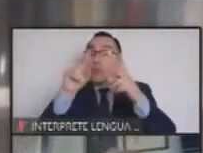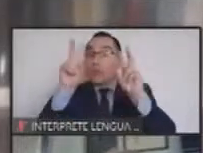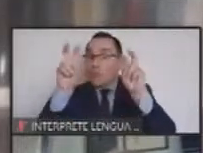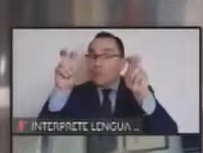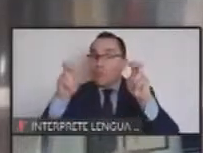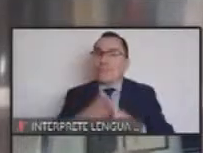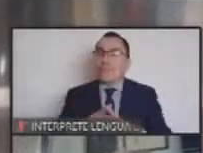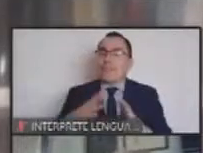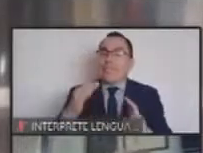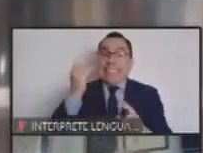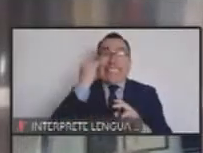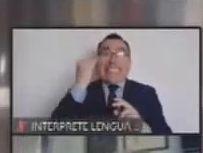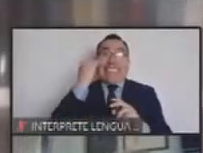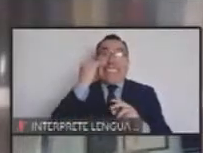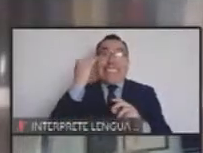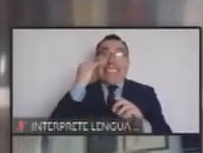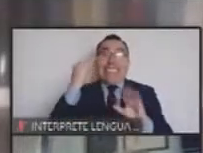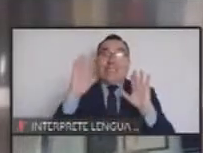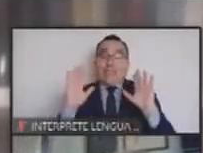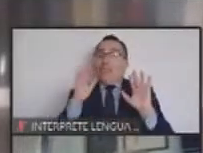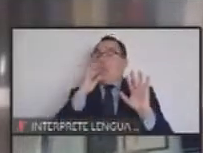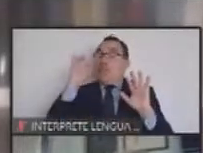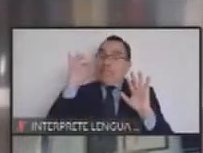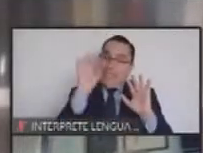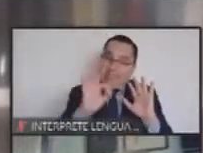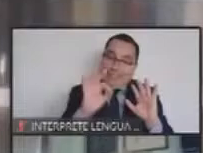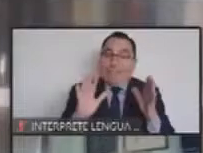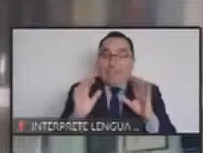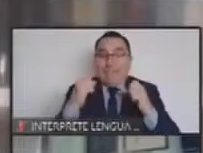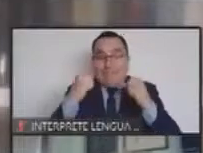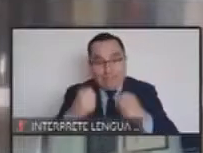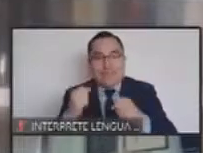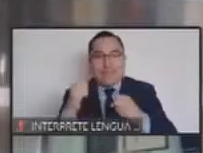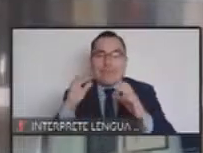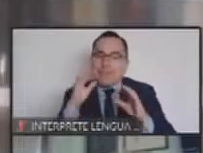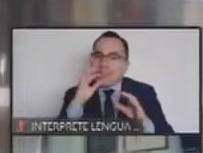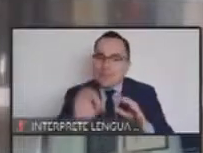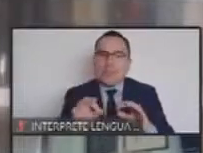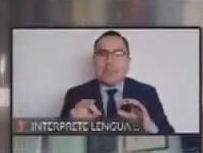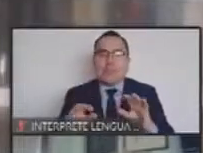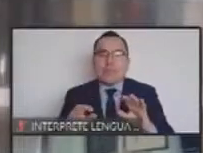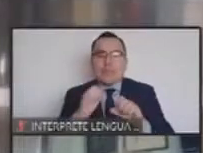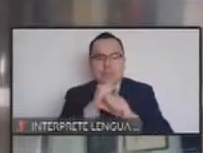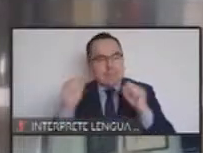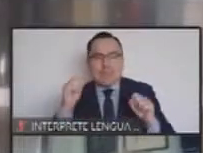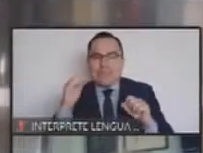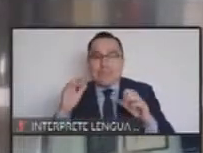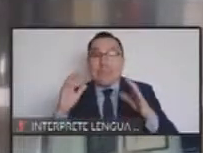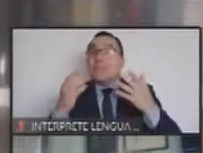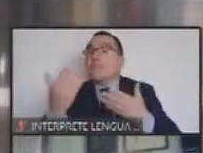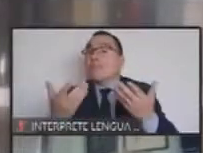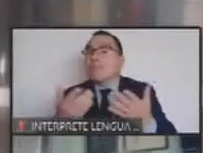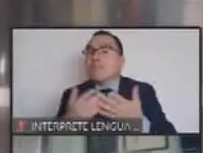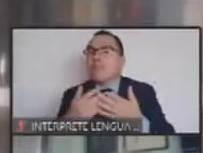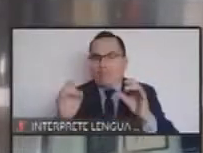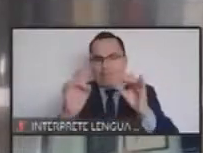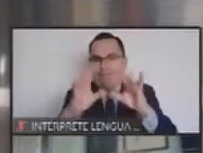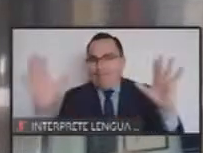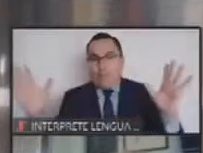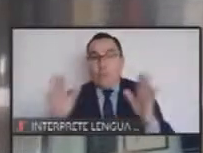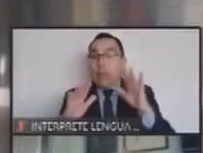casi inevitable, y que es que muchas veces estos escándalos son posibles por legislaciones